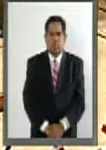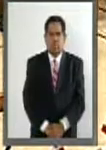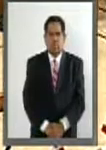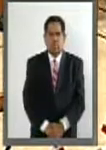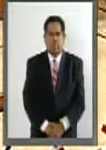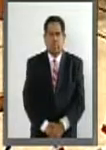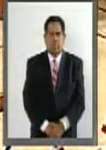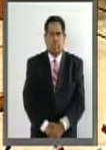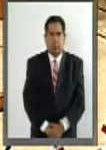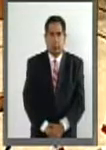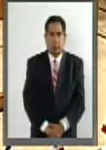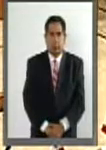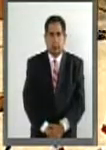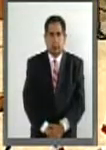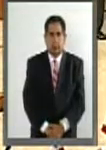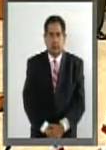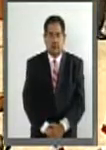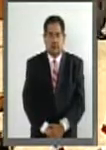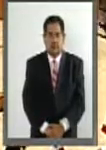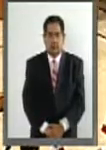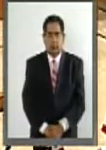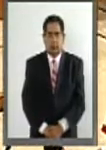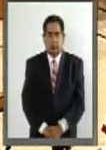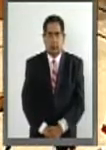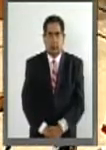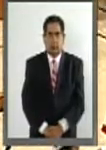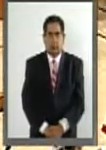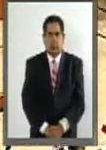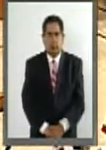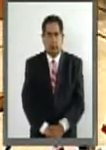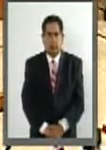Ahora. Con su permiso, señor. Por favor, señor.